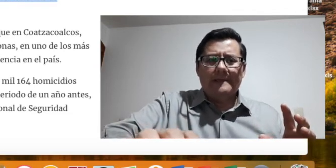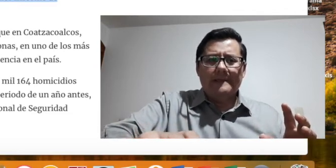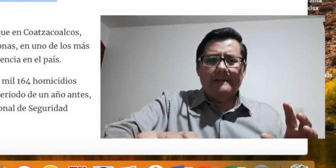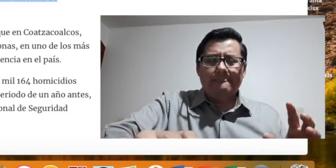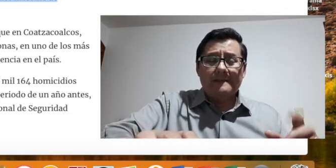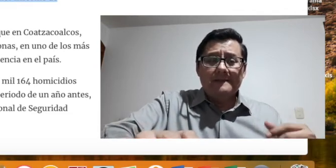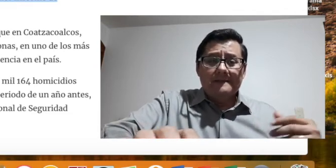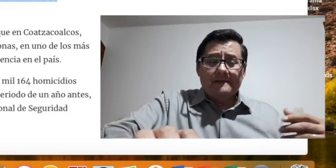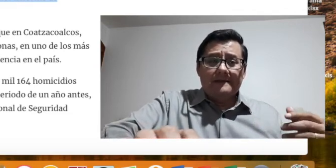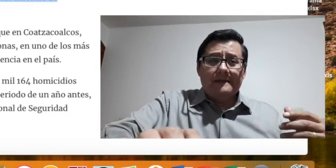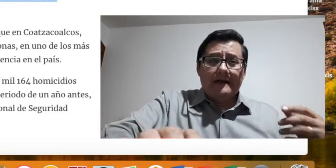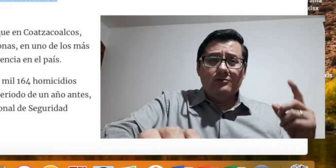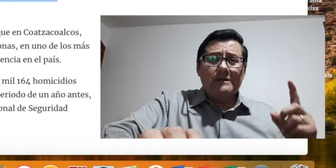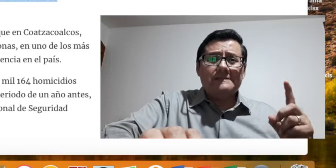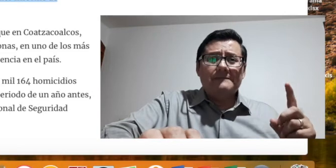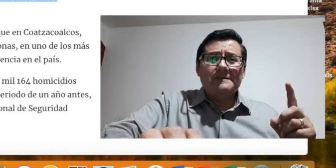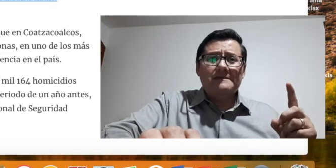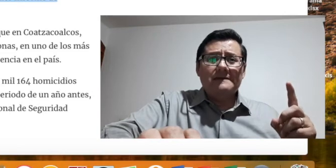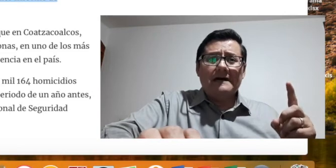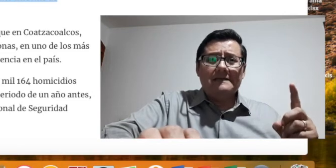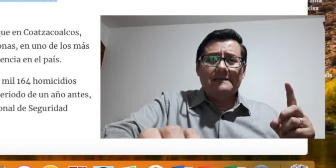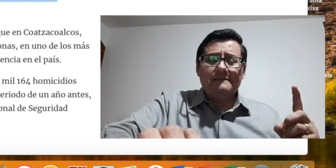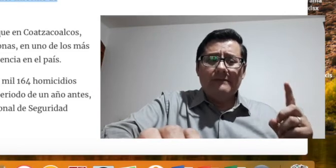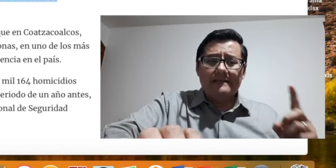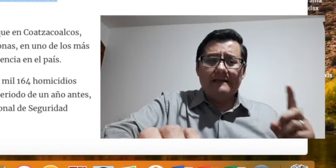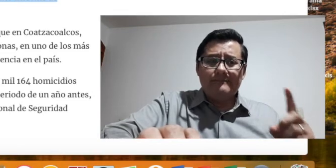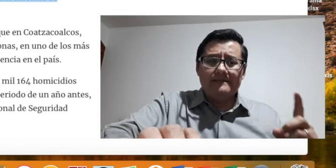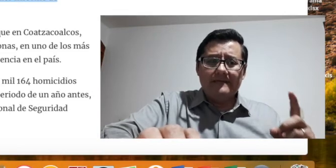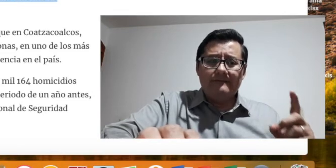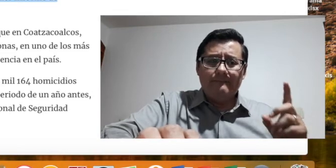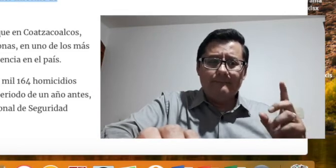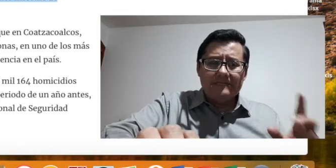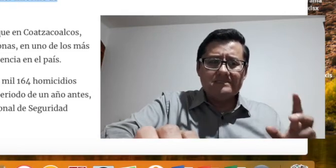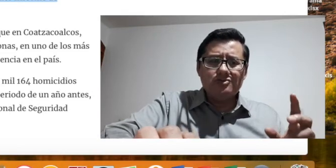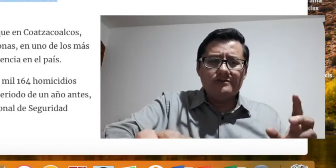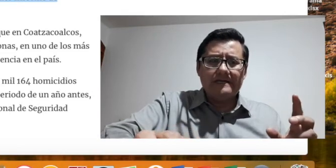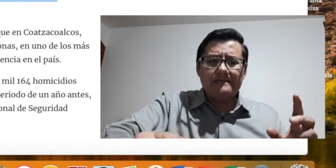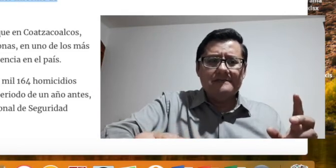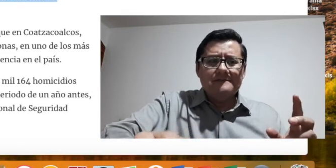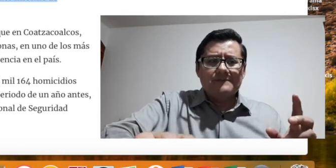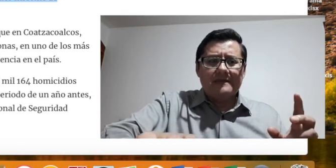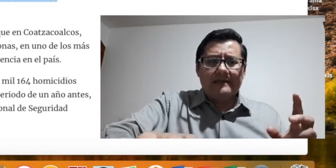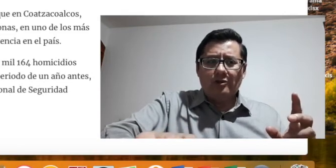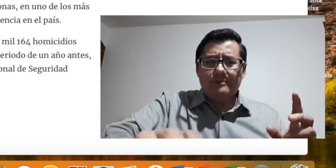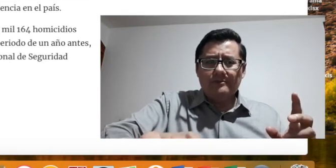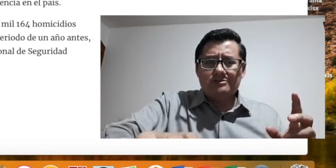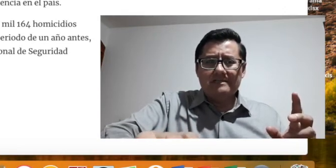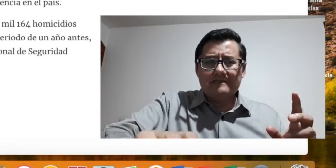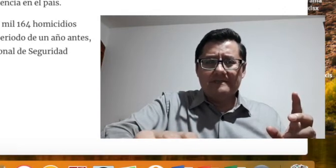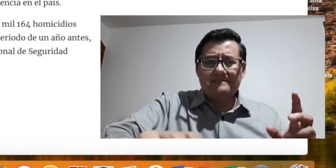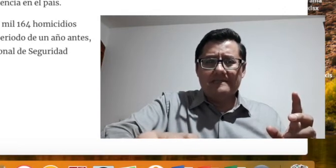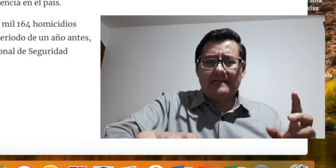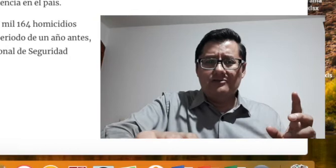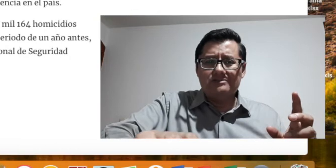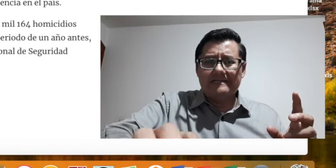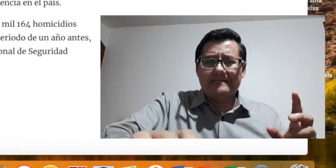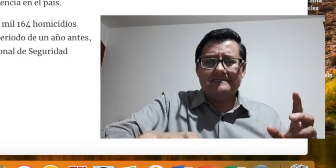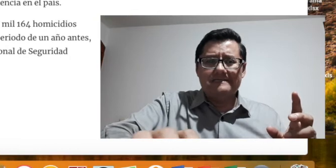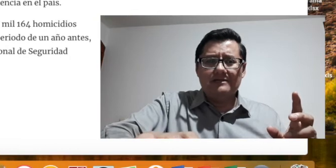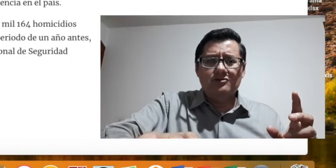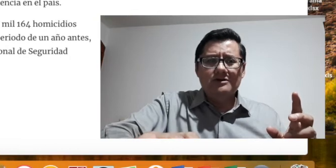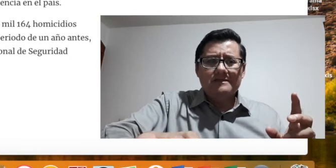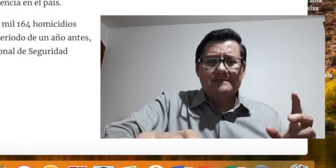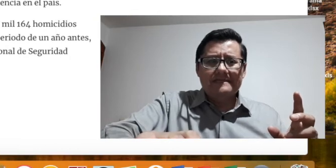bueno, algo que también ahí vale la pena mencionar, que en los primeros 7 meses del año se